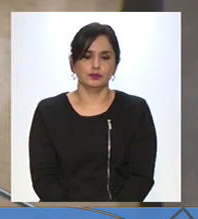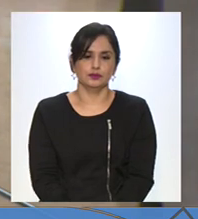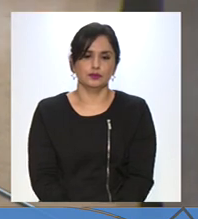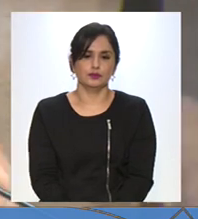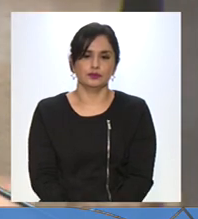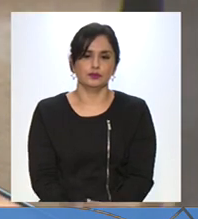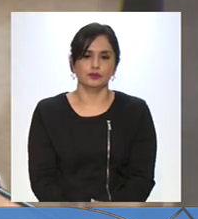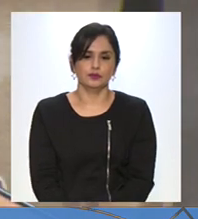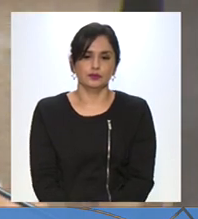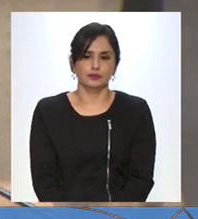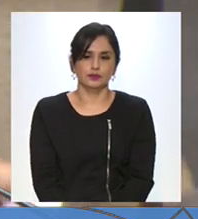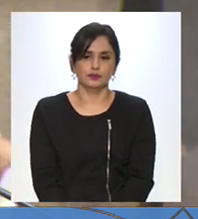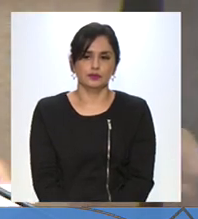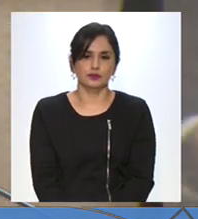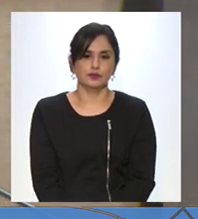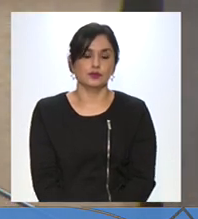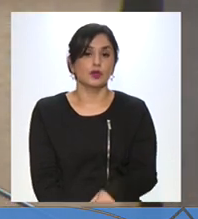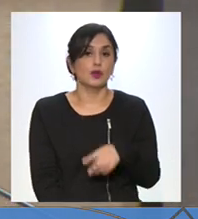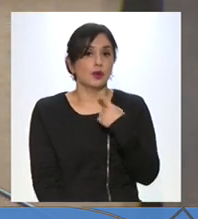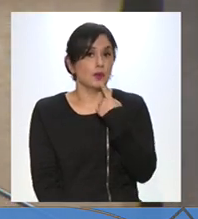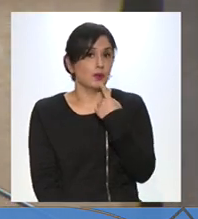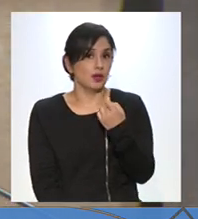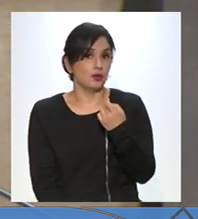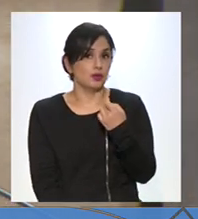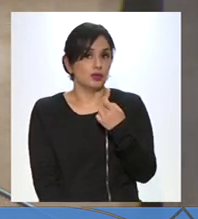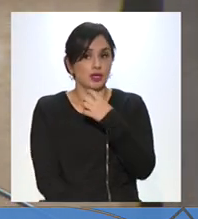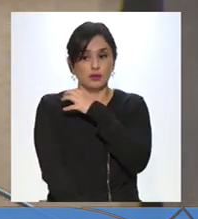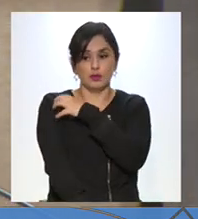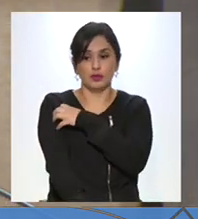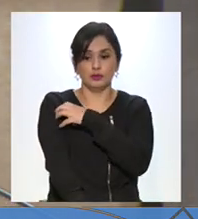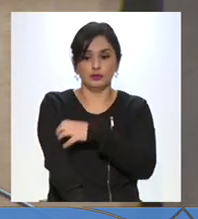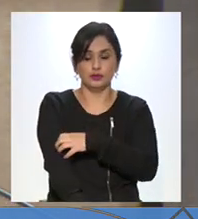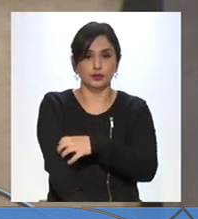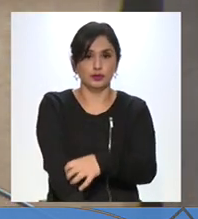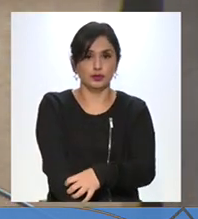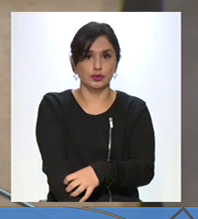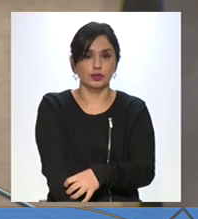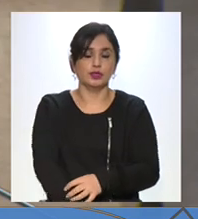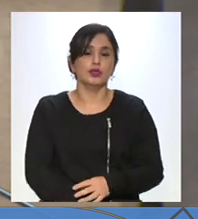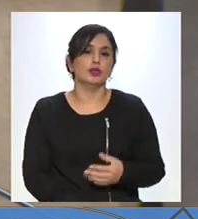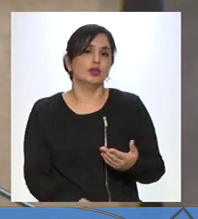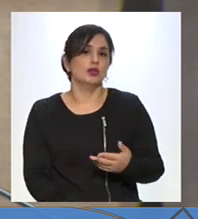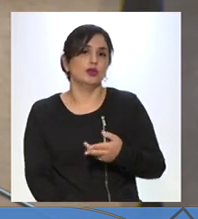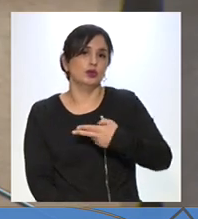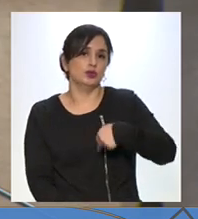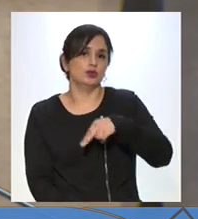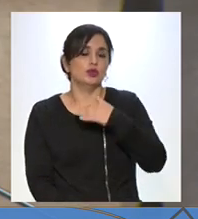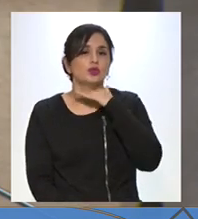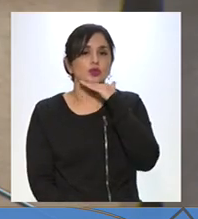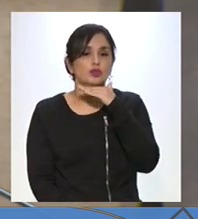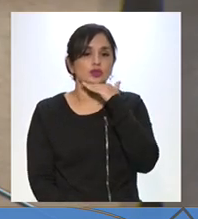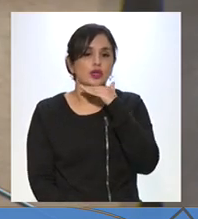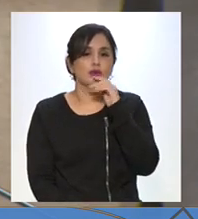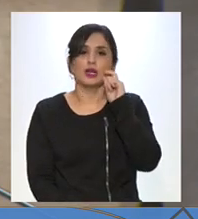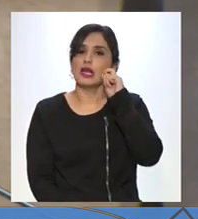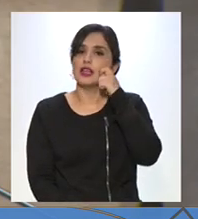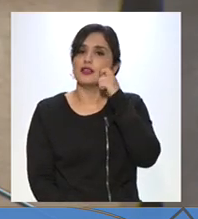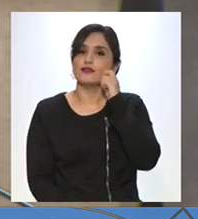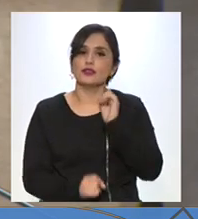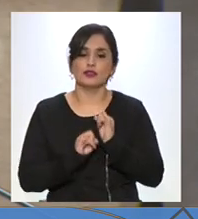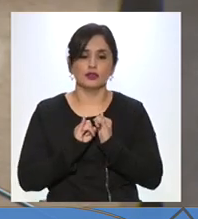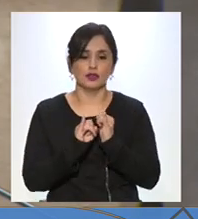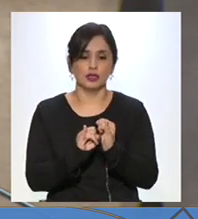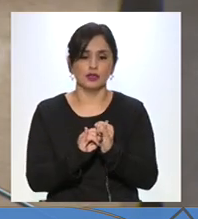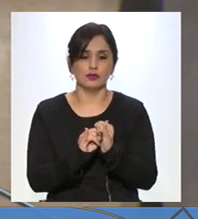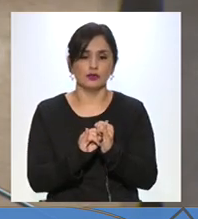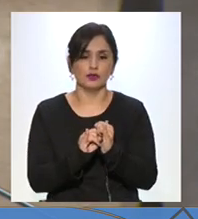mente. Respecto a la pregunta sobre las macrozonas, nosotros lo que usamos es la definición que usamos en el informe de percepciones